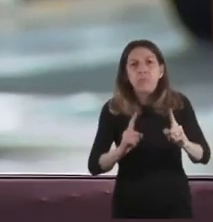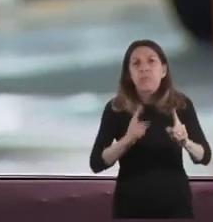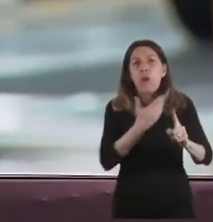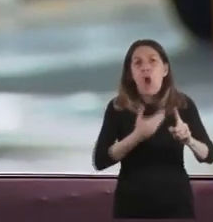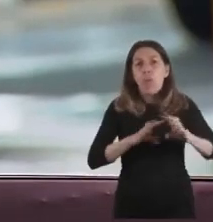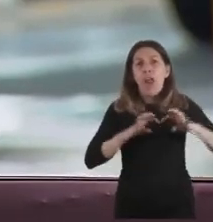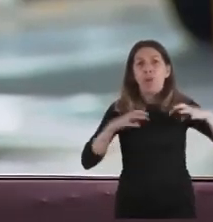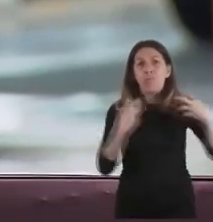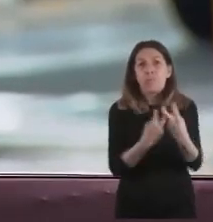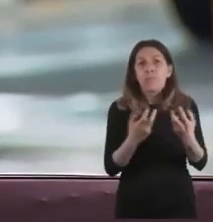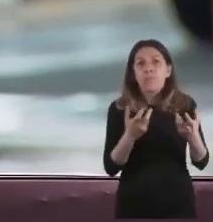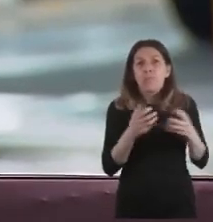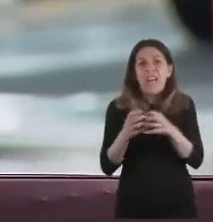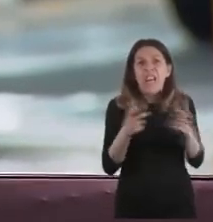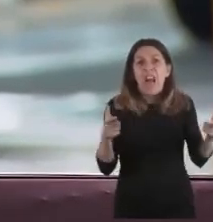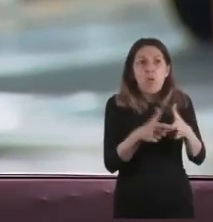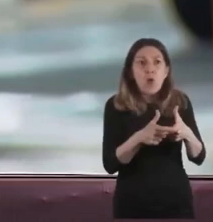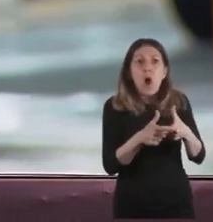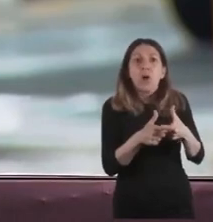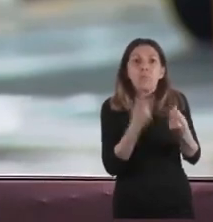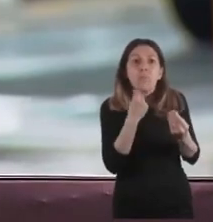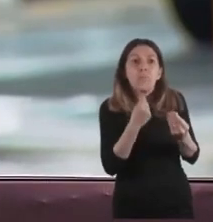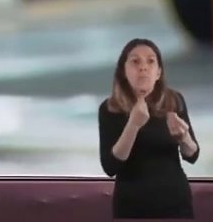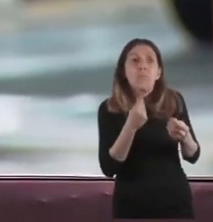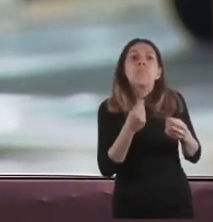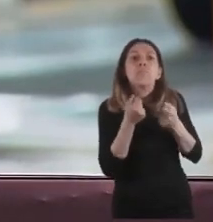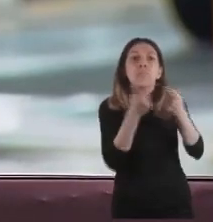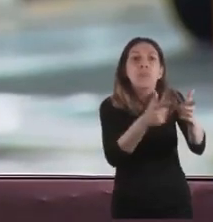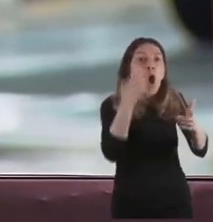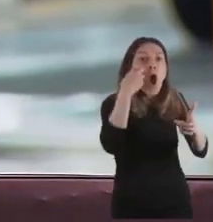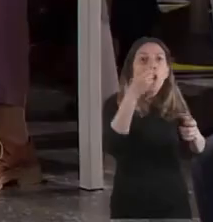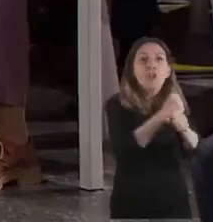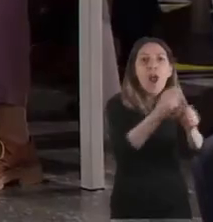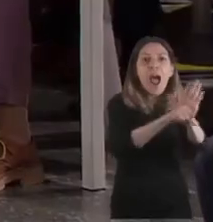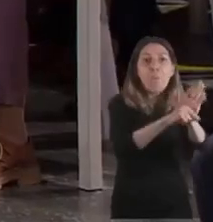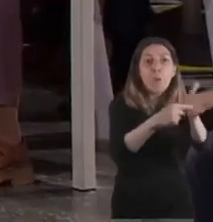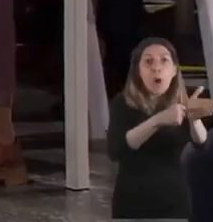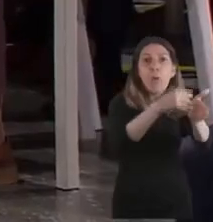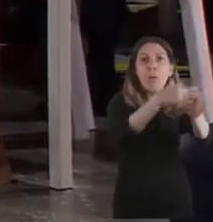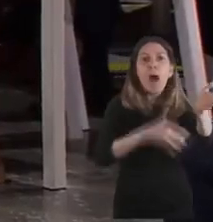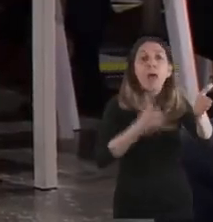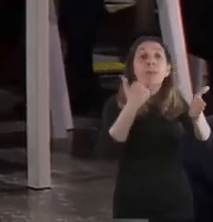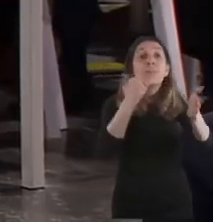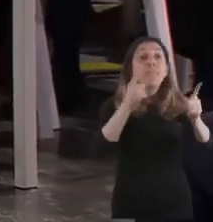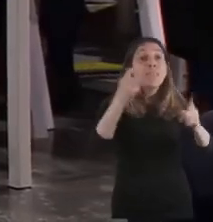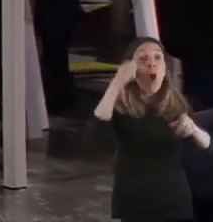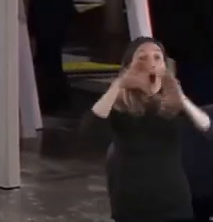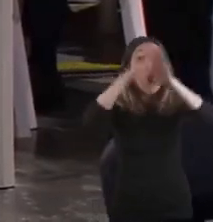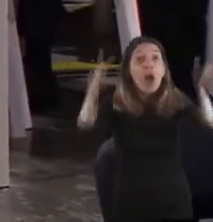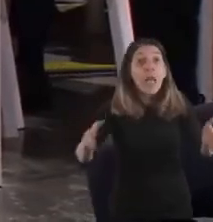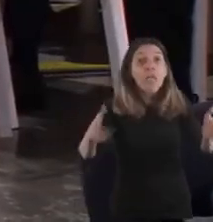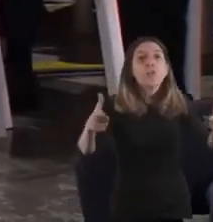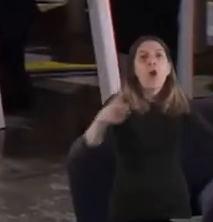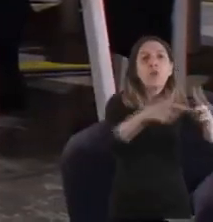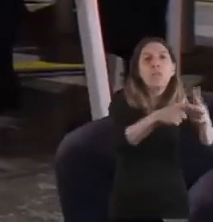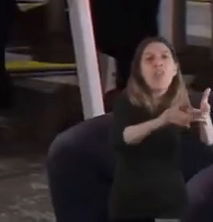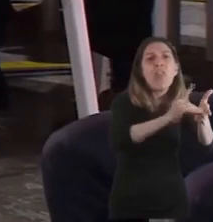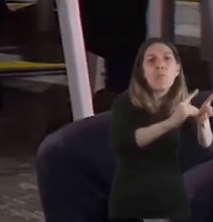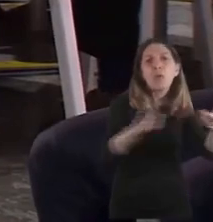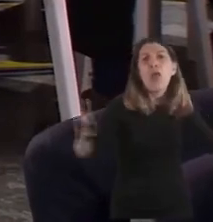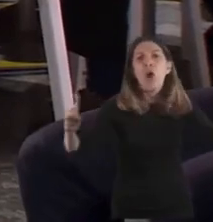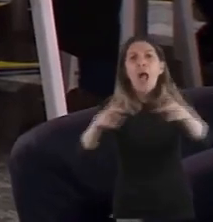Y en una ley que por el nivel de consenso político que tuvo en el Parlamento, tanto en diputados